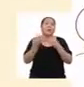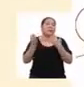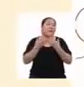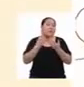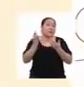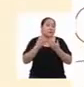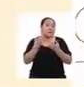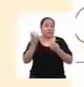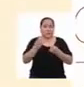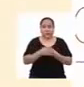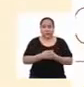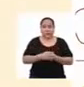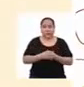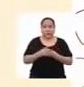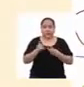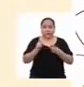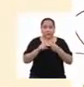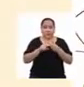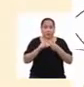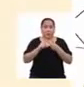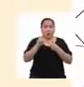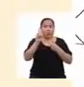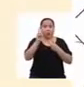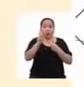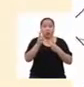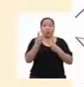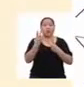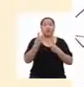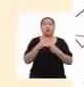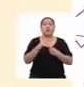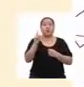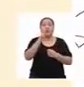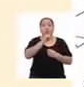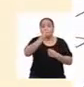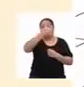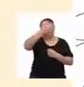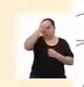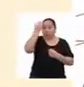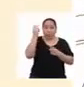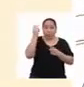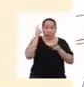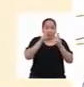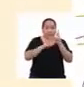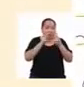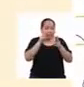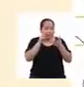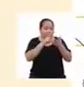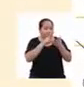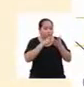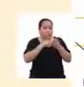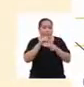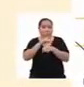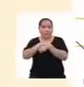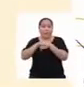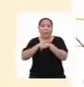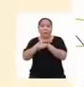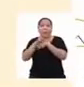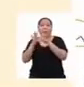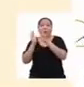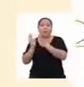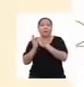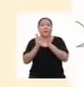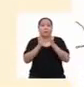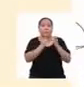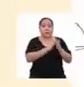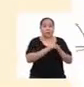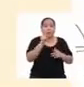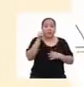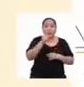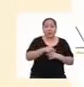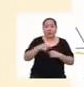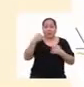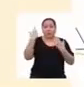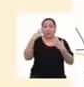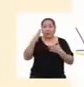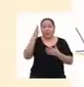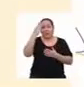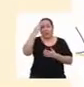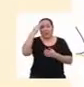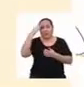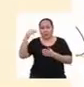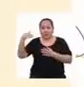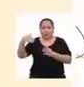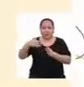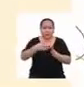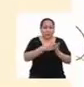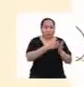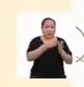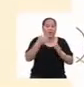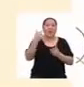facilidad. 2. No te olvides de realizar tu planificación. Con ella ya tendrás el mapa de todo lo que